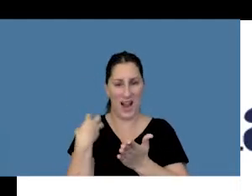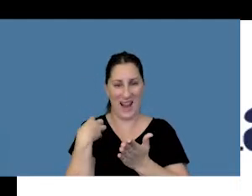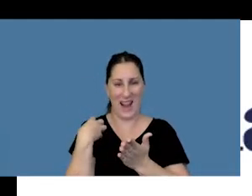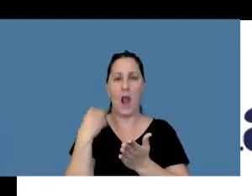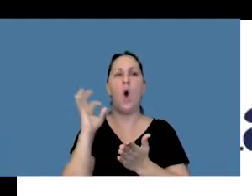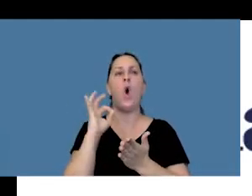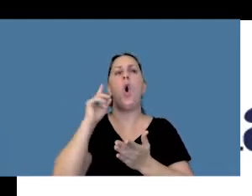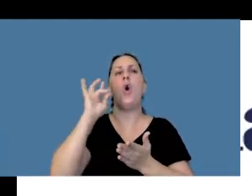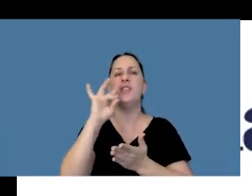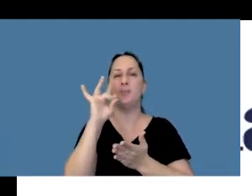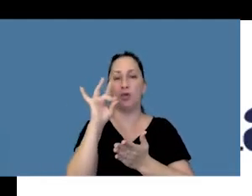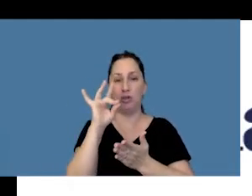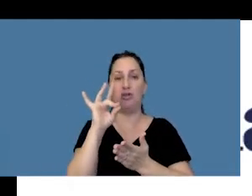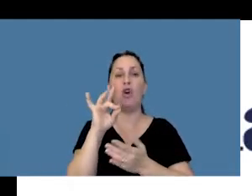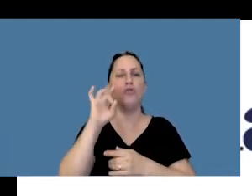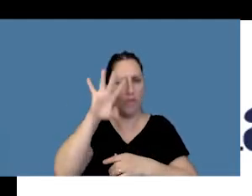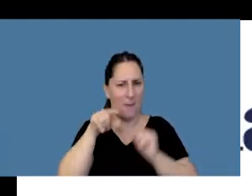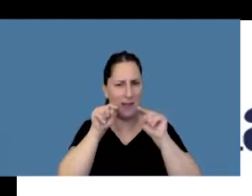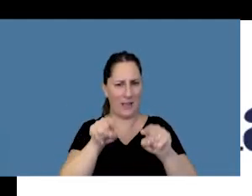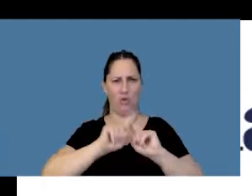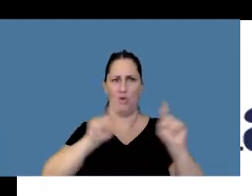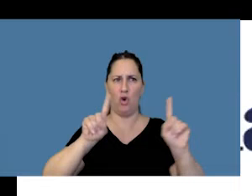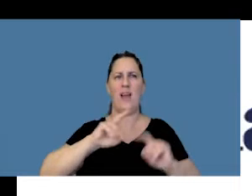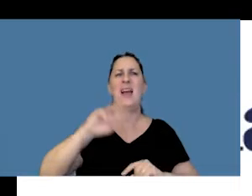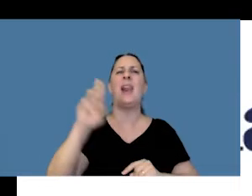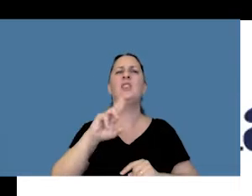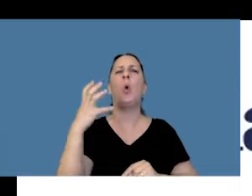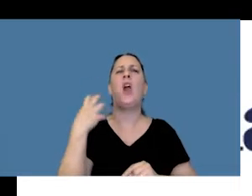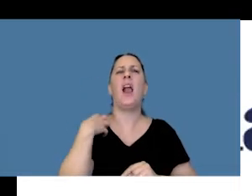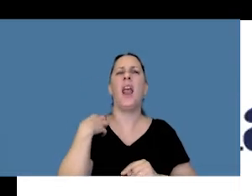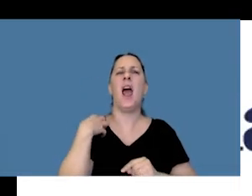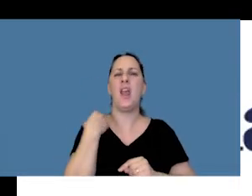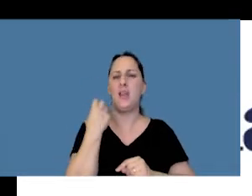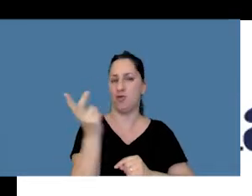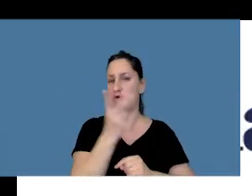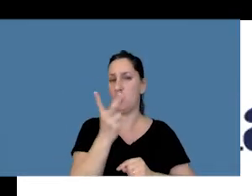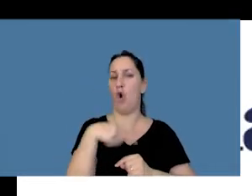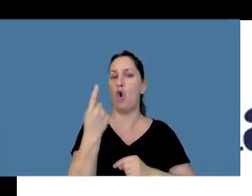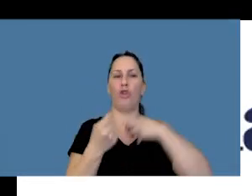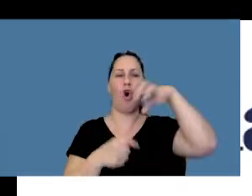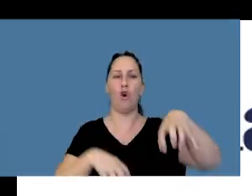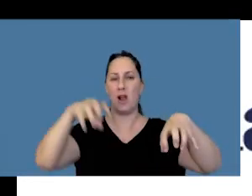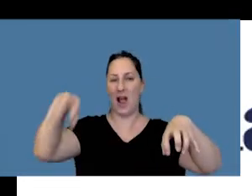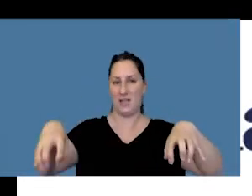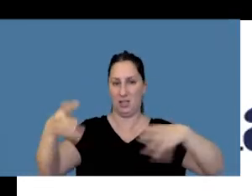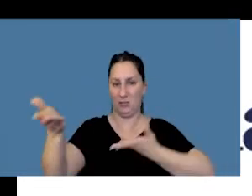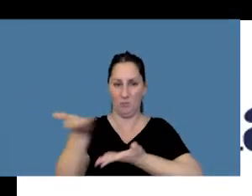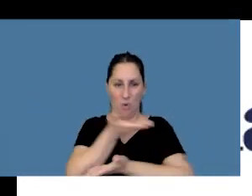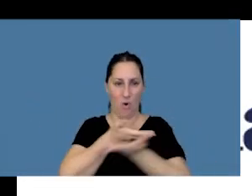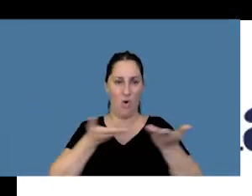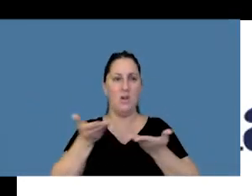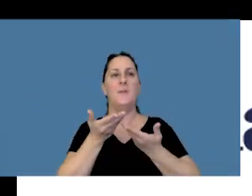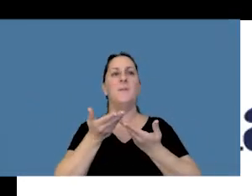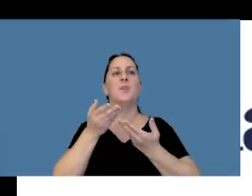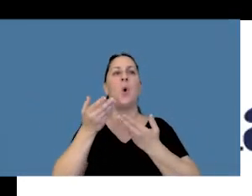una disposición, sino resoluciones generales conjuntas con otros organismos, instrucciones